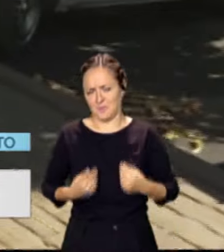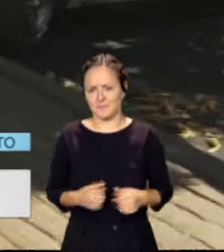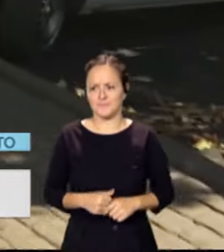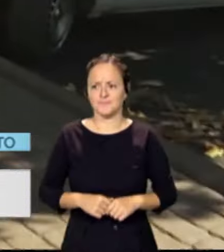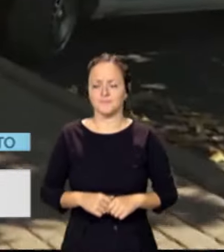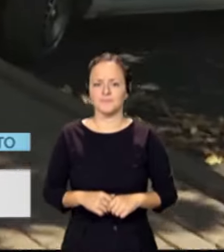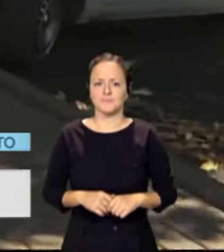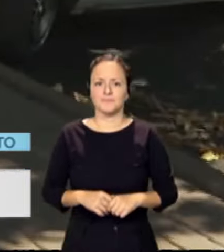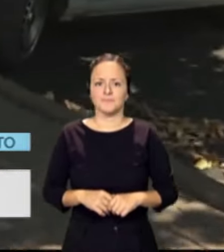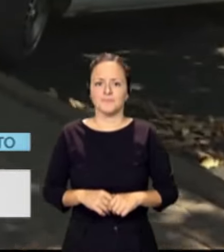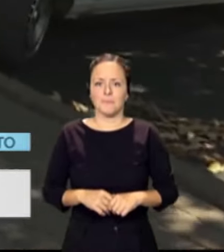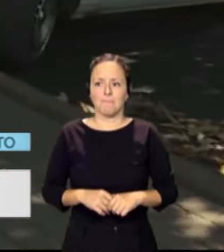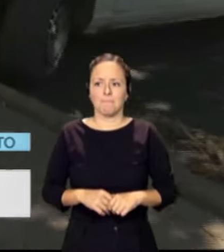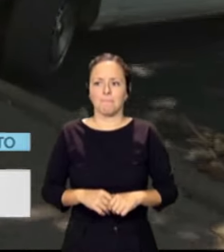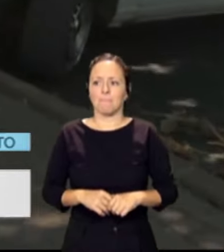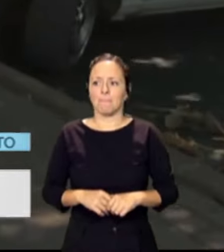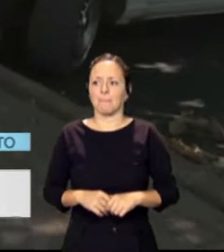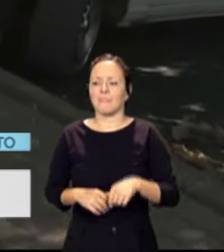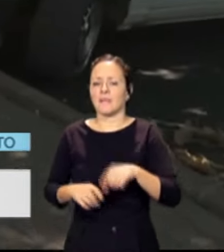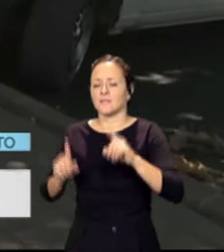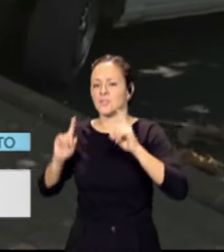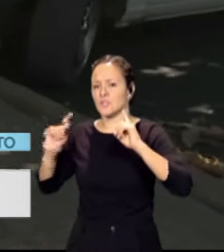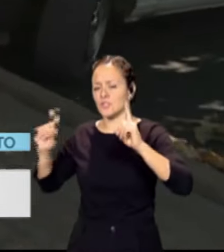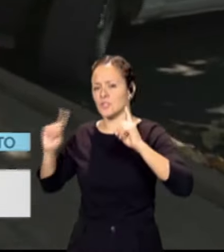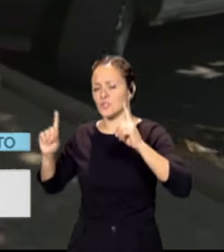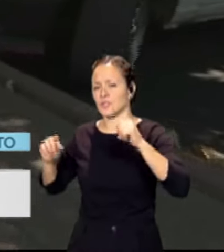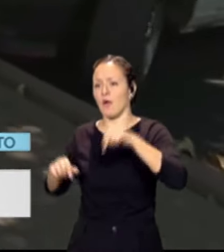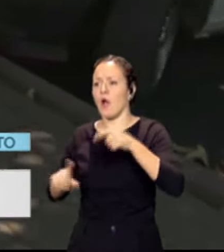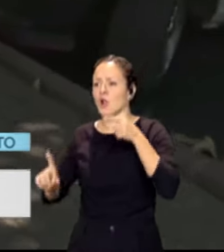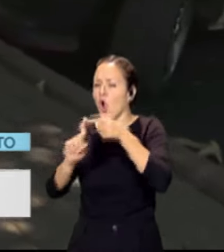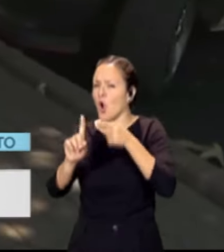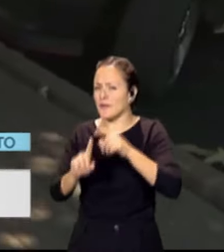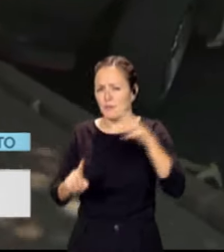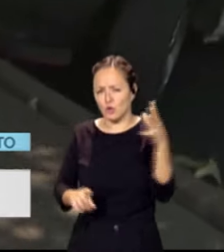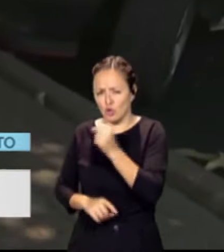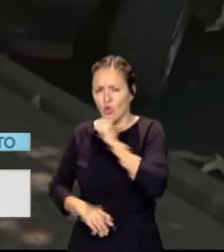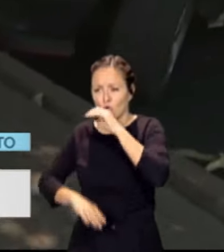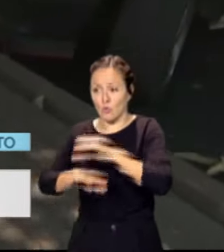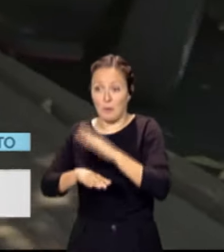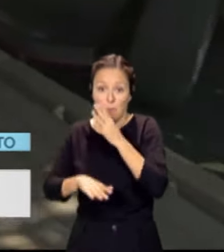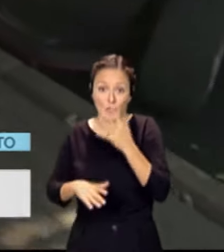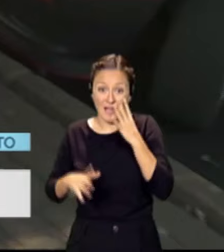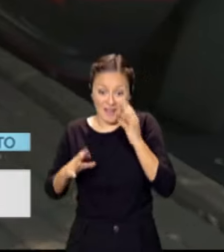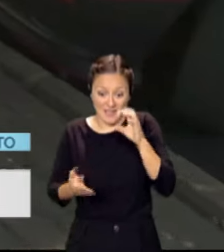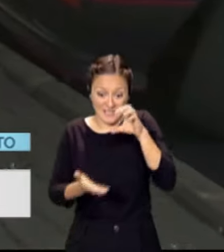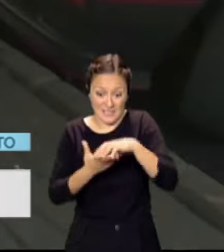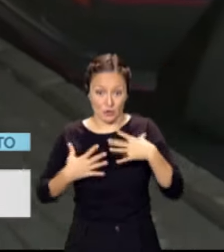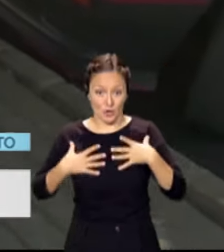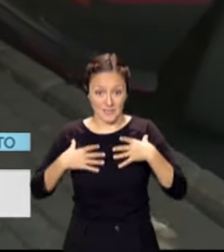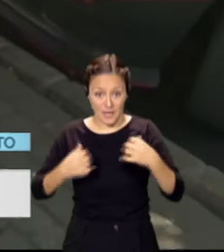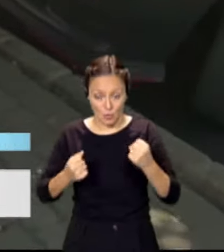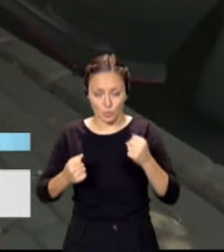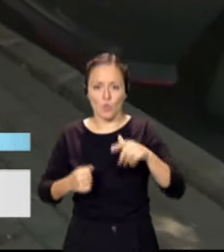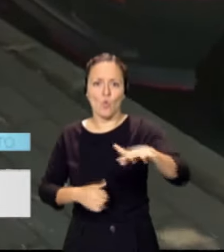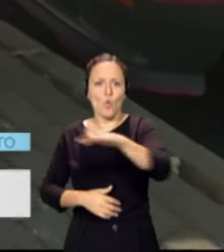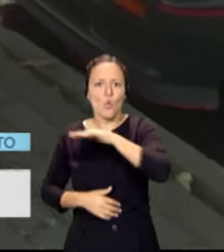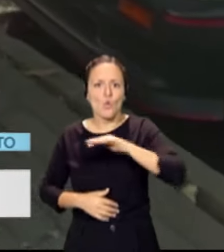valsequillo bueno en este caso se cumplen todos los objetivos porque es un centro evidentemente como el centro de salud es un lugar de